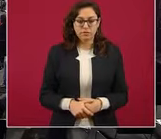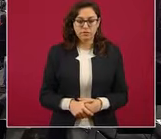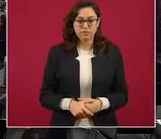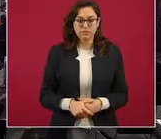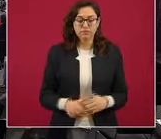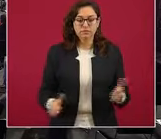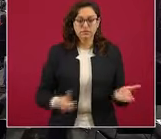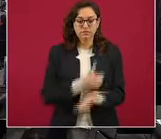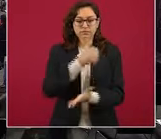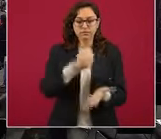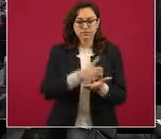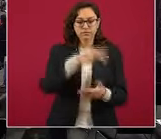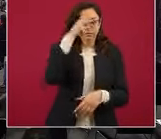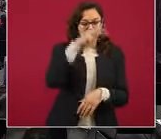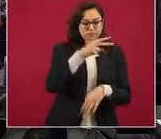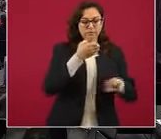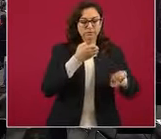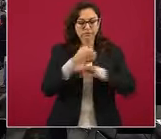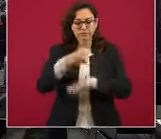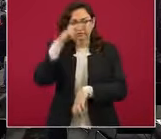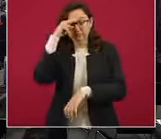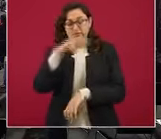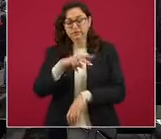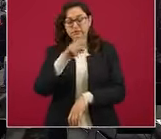Ciudad de México y Estado de México,